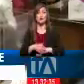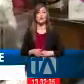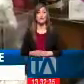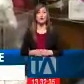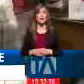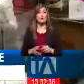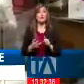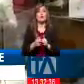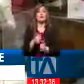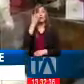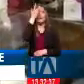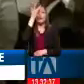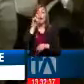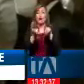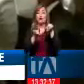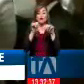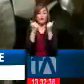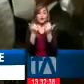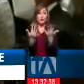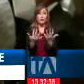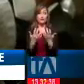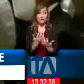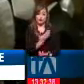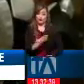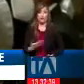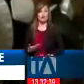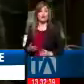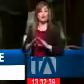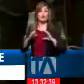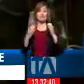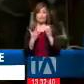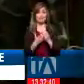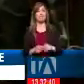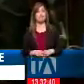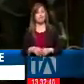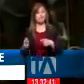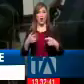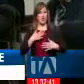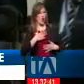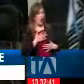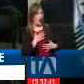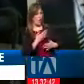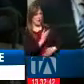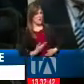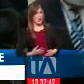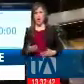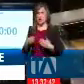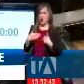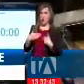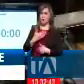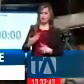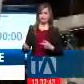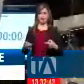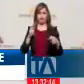El problema pasa porque algunos asambleístas quieren presidir las mismas comisiones que otros legisladores y por eso no han